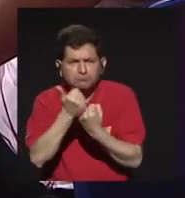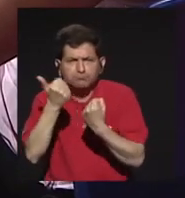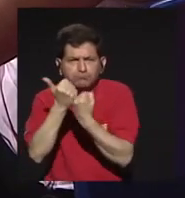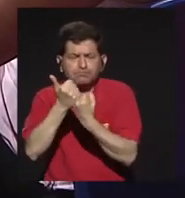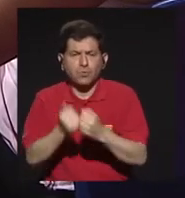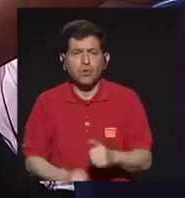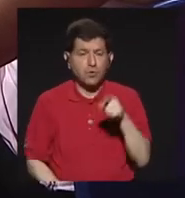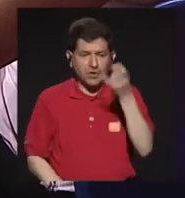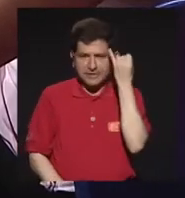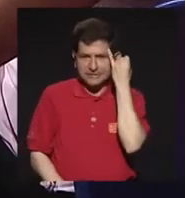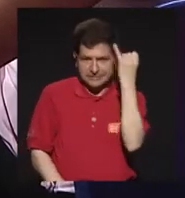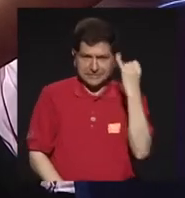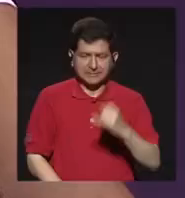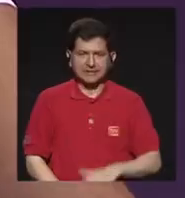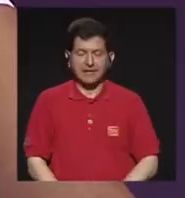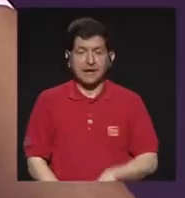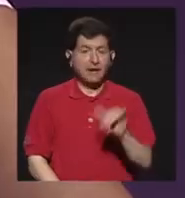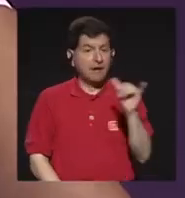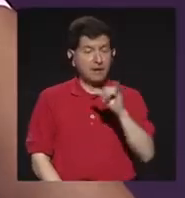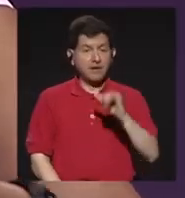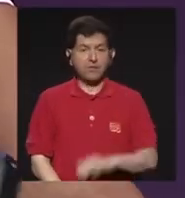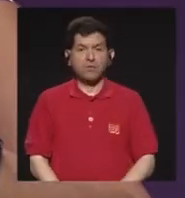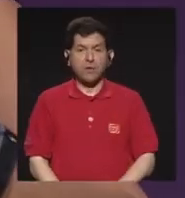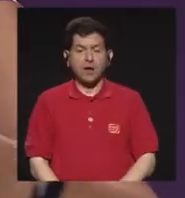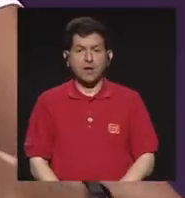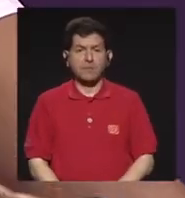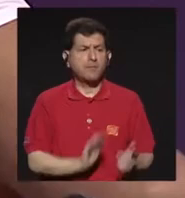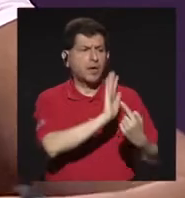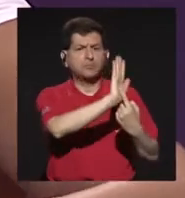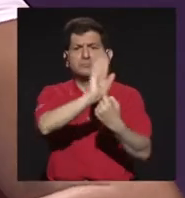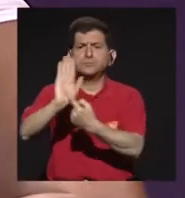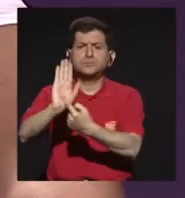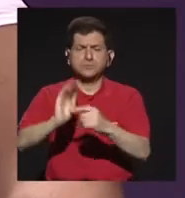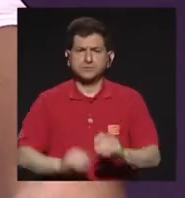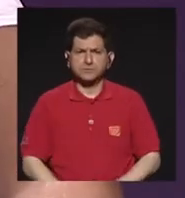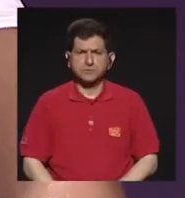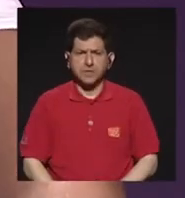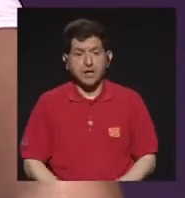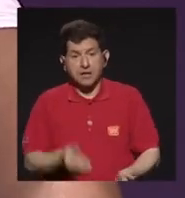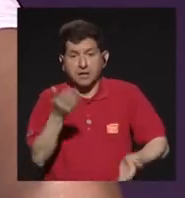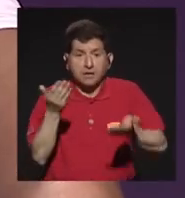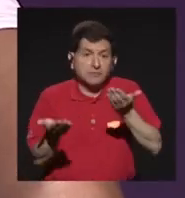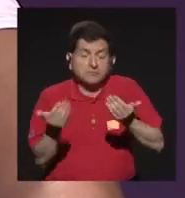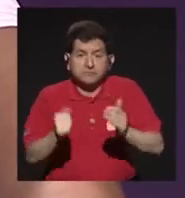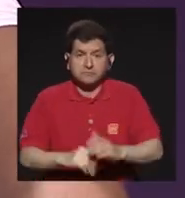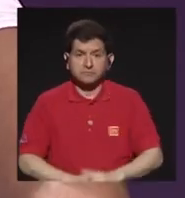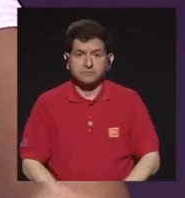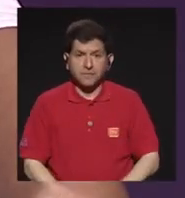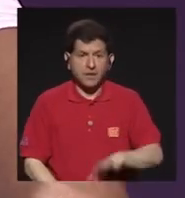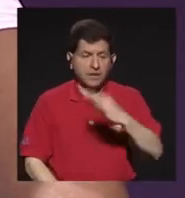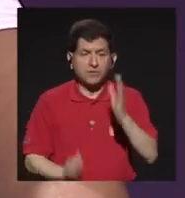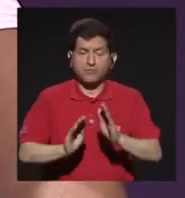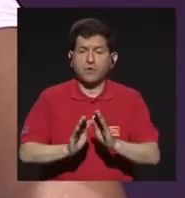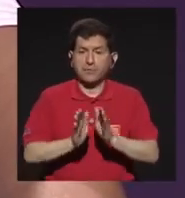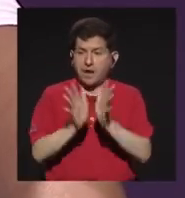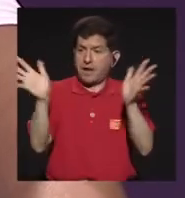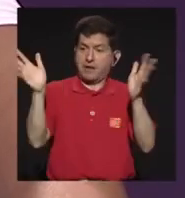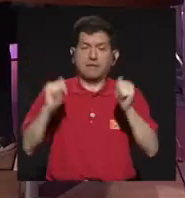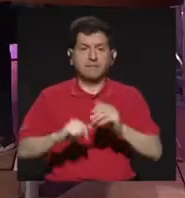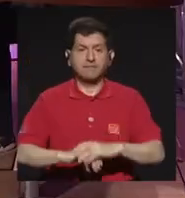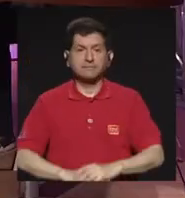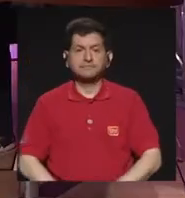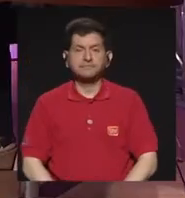esta iniciativa y también para darla a conocer en una forma más amplia?